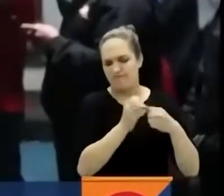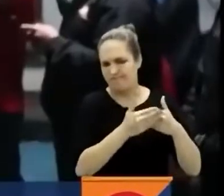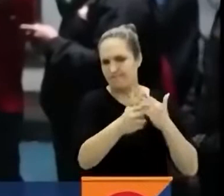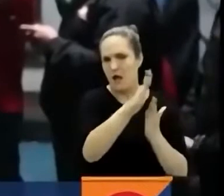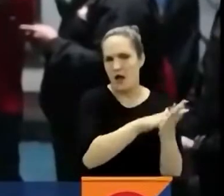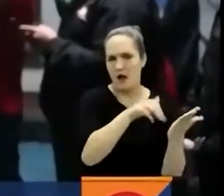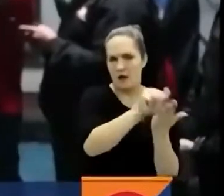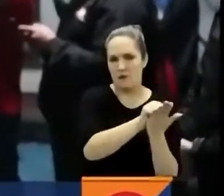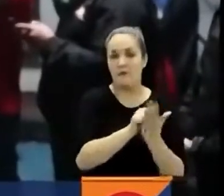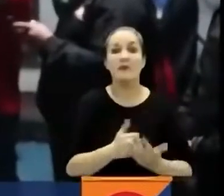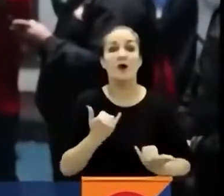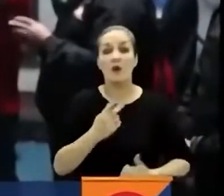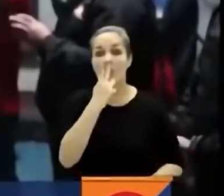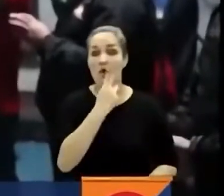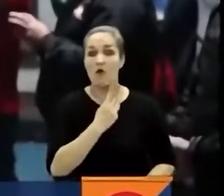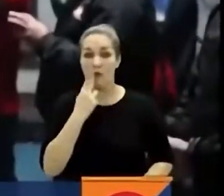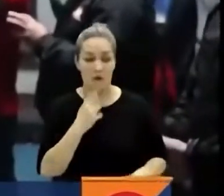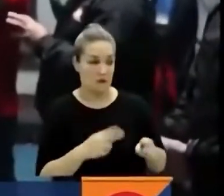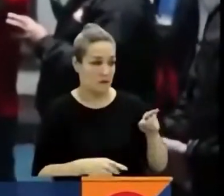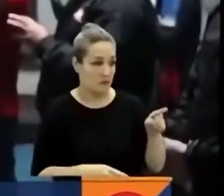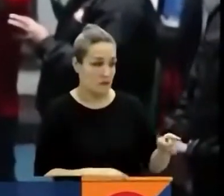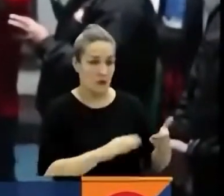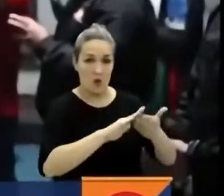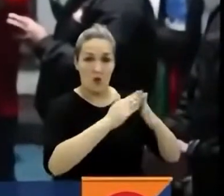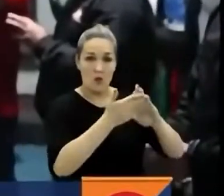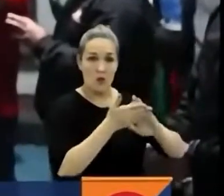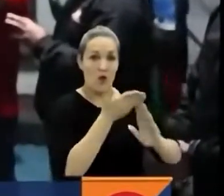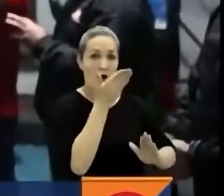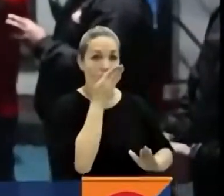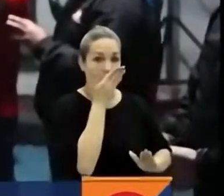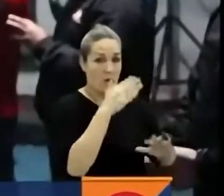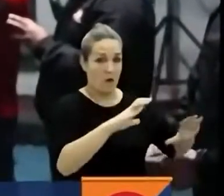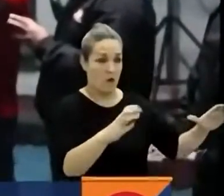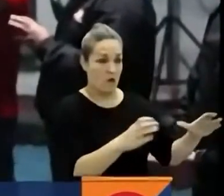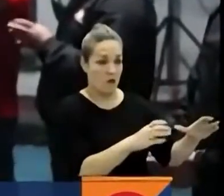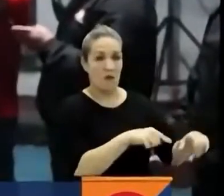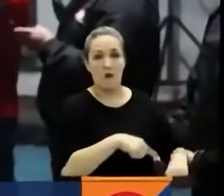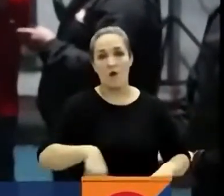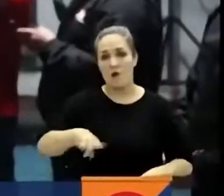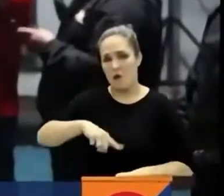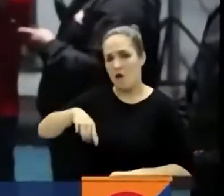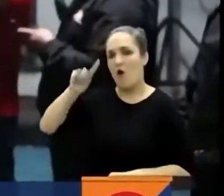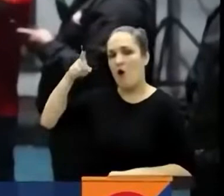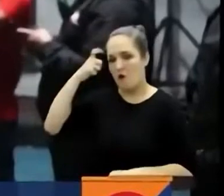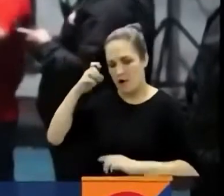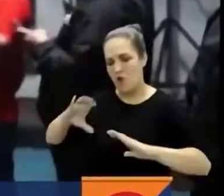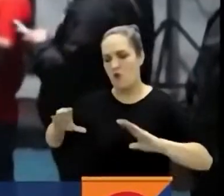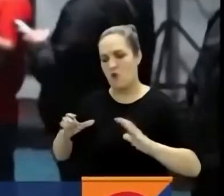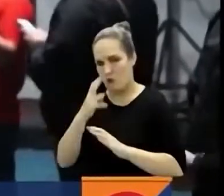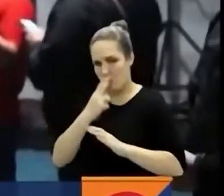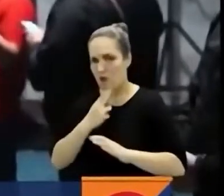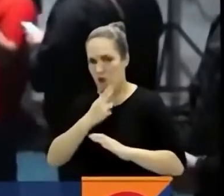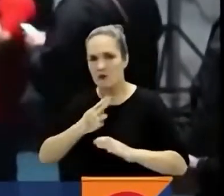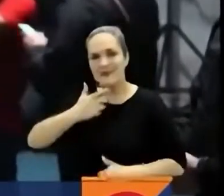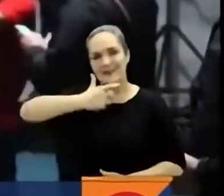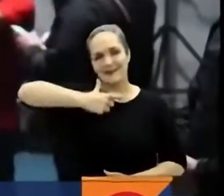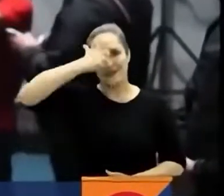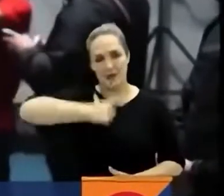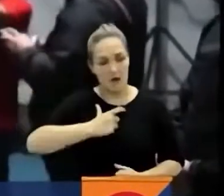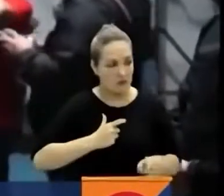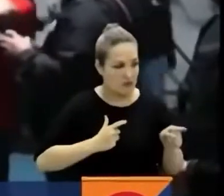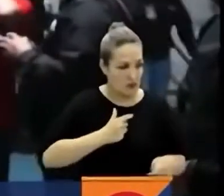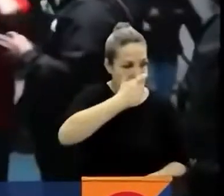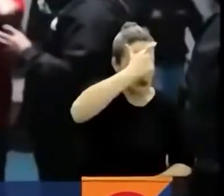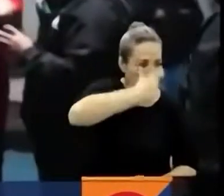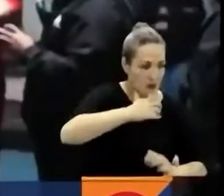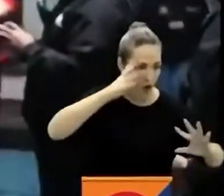compromete tanto a la comunidad indígena, a los pueblos originarios, como al gobierno nacional, en un trabajo muy serio, muy responsable,